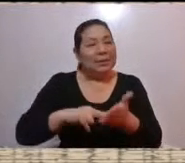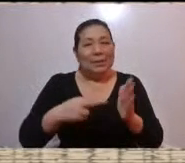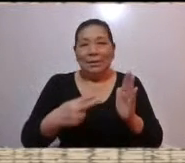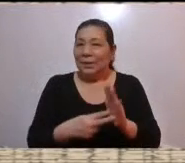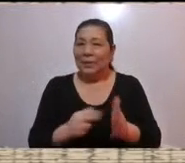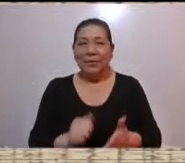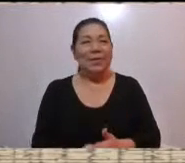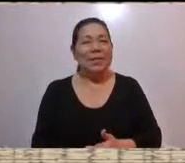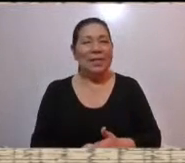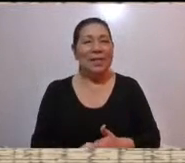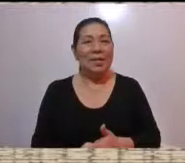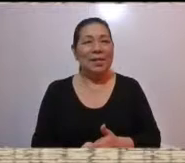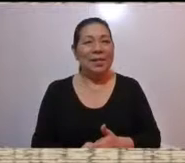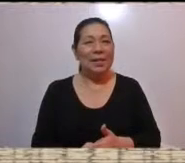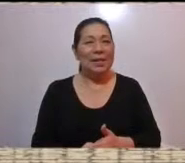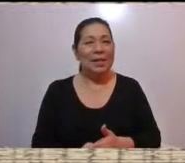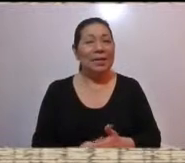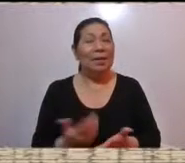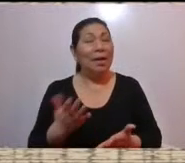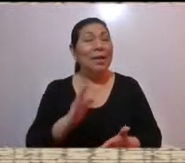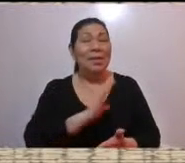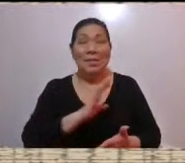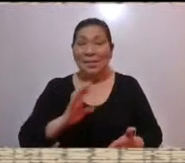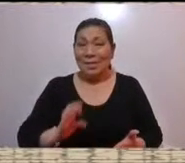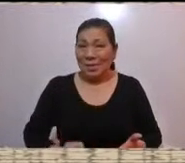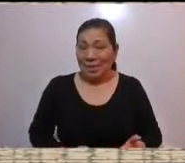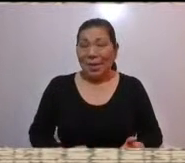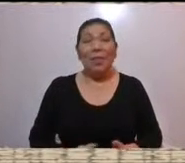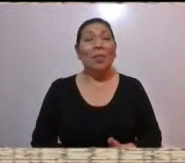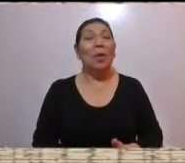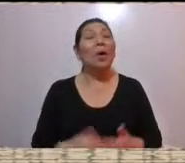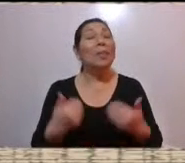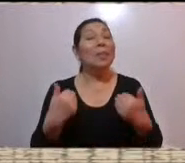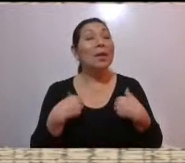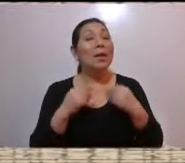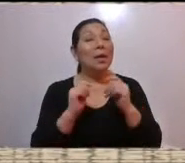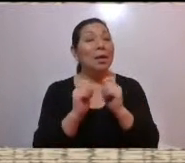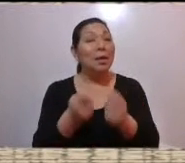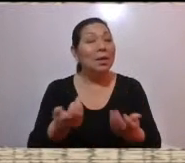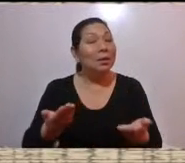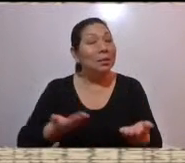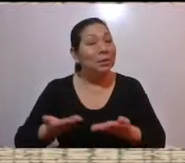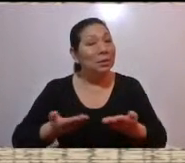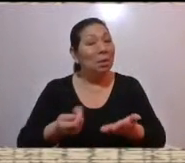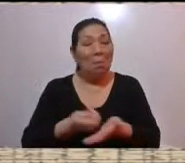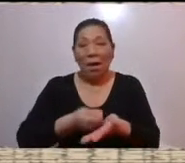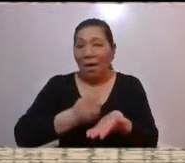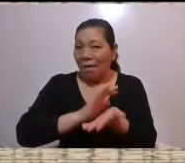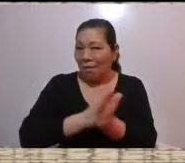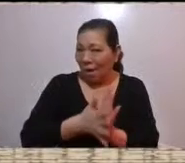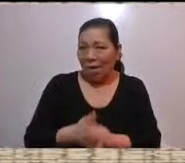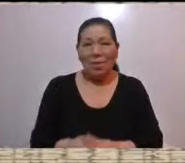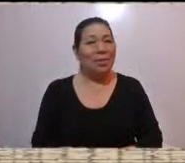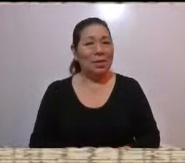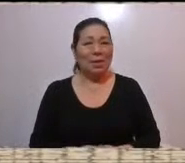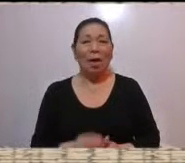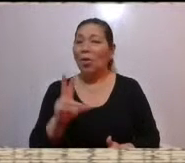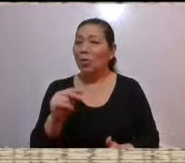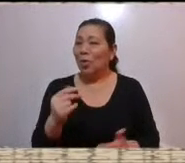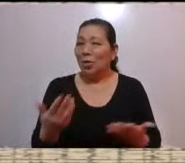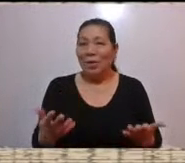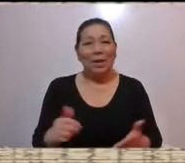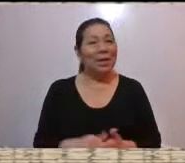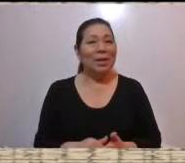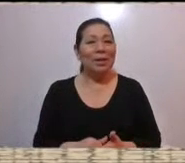Esto quiere decir que el Estado debe brindar el servicio de educación gratuitamente,